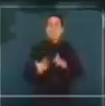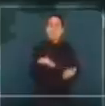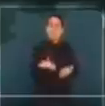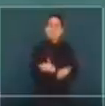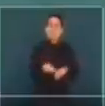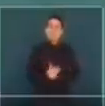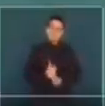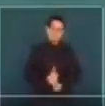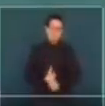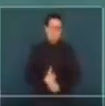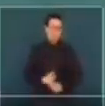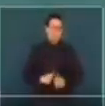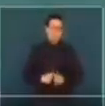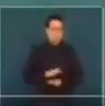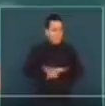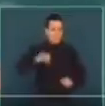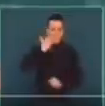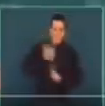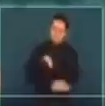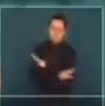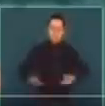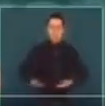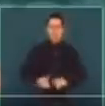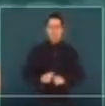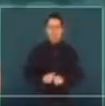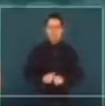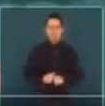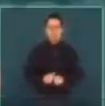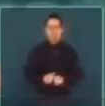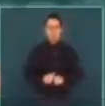situación. Eso es lo que queremos.